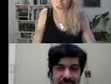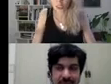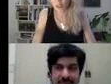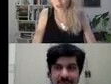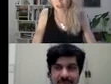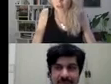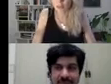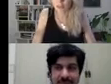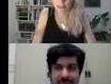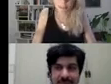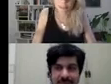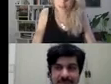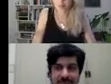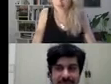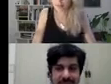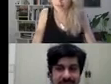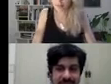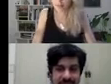me escuchan y ven bien?